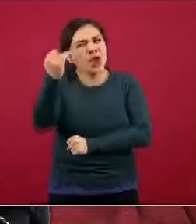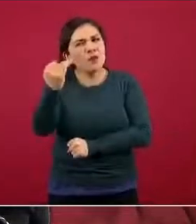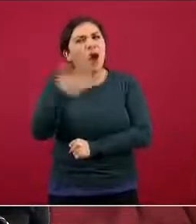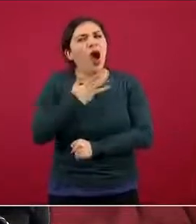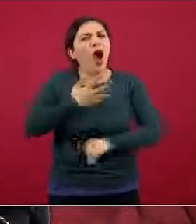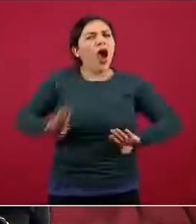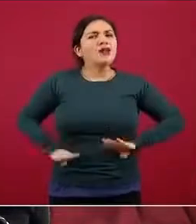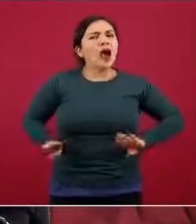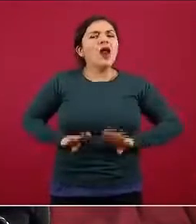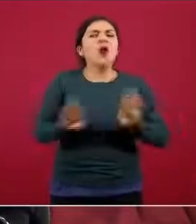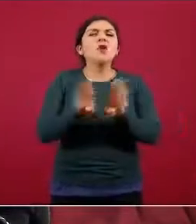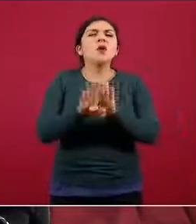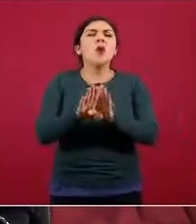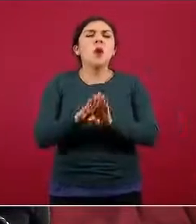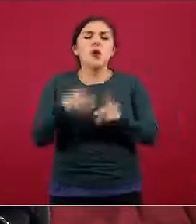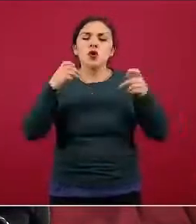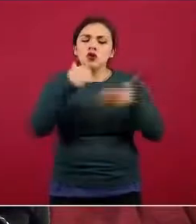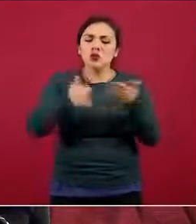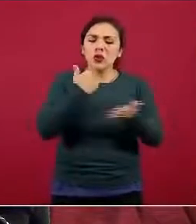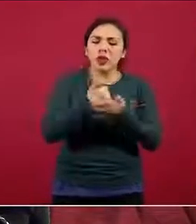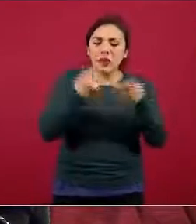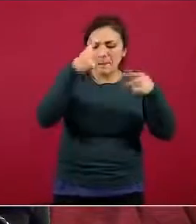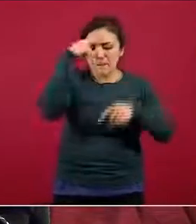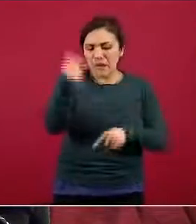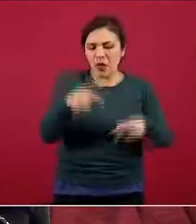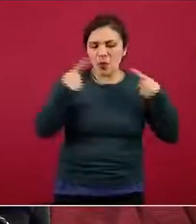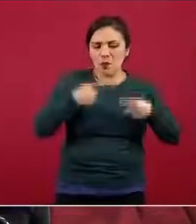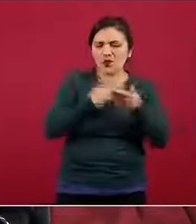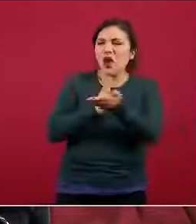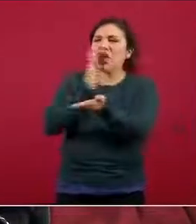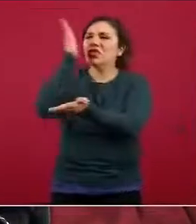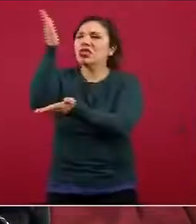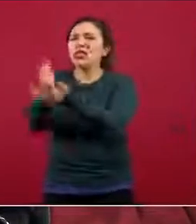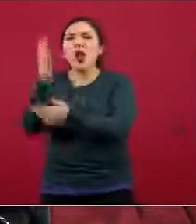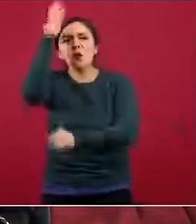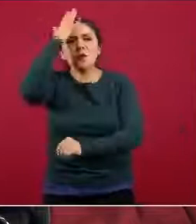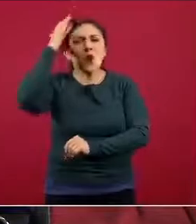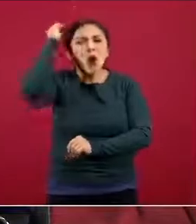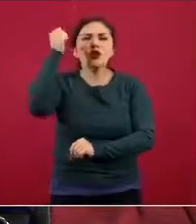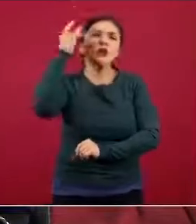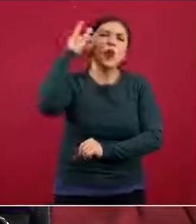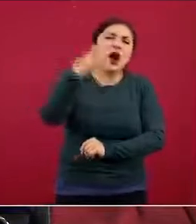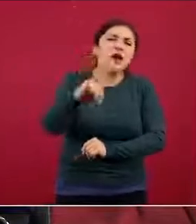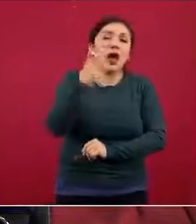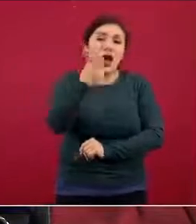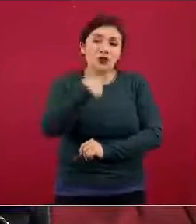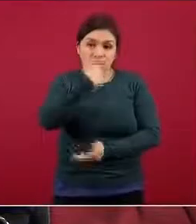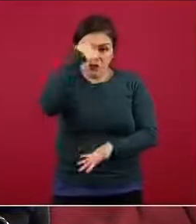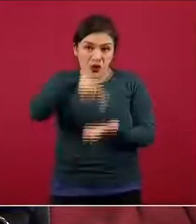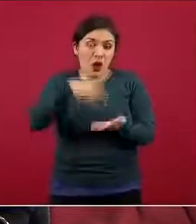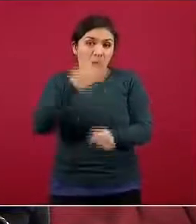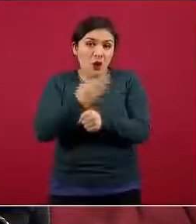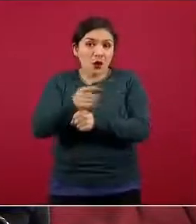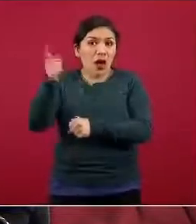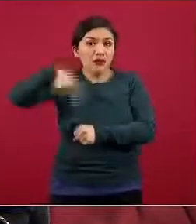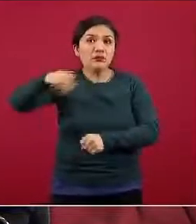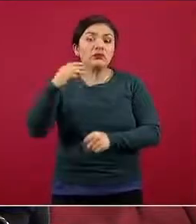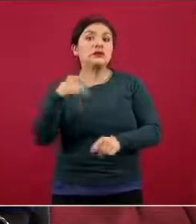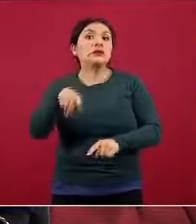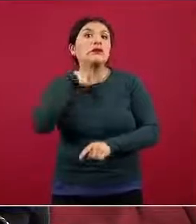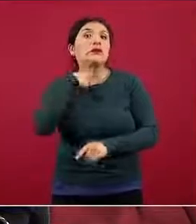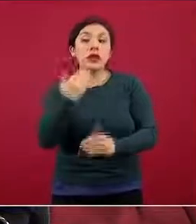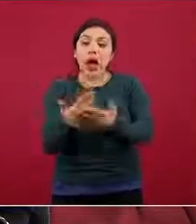haber entre la Ciudad de México y Morelos. Creemos que es adecuado el haber tomado la